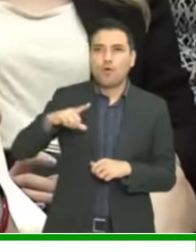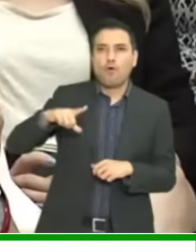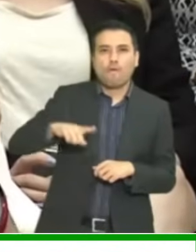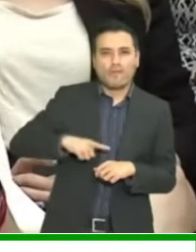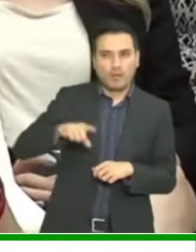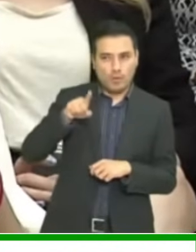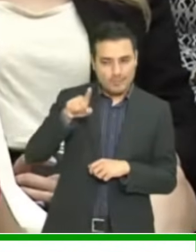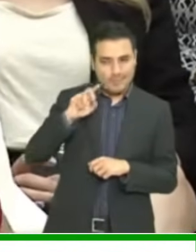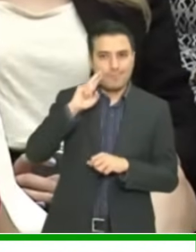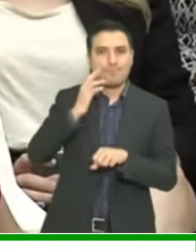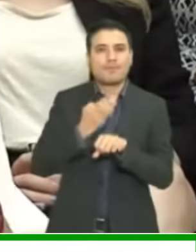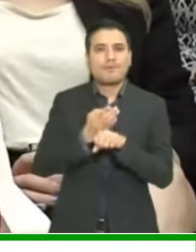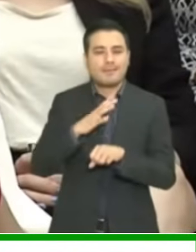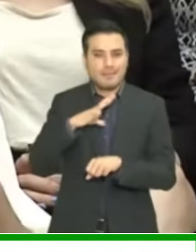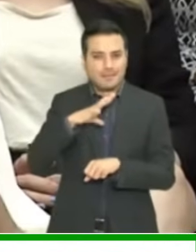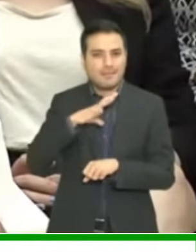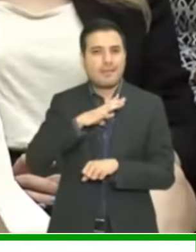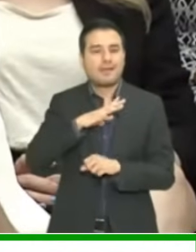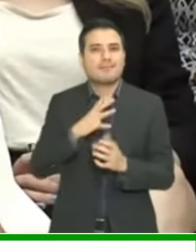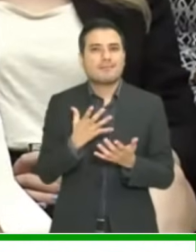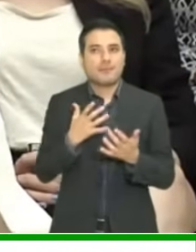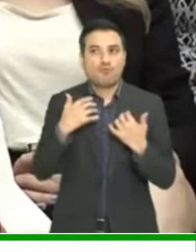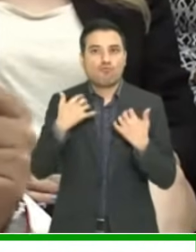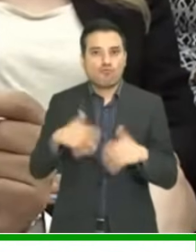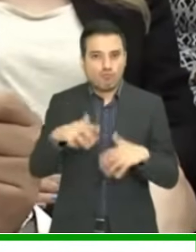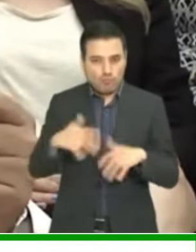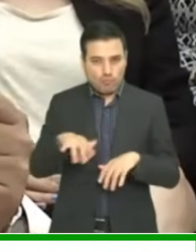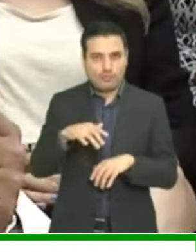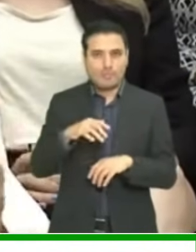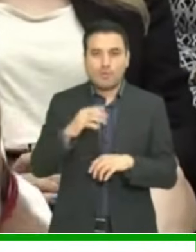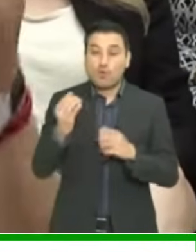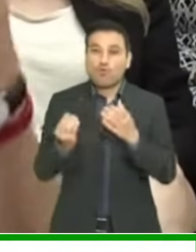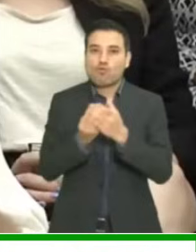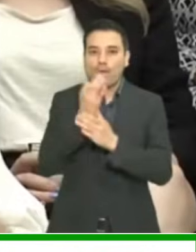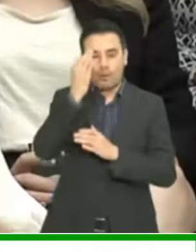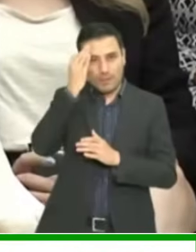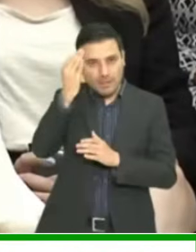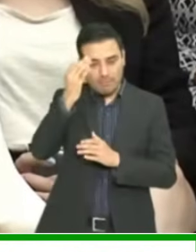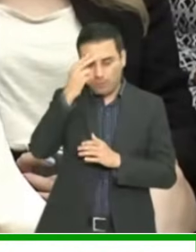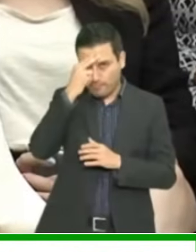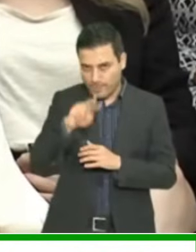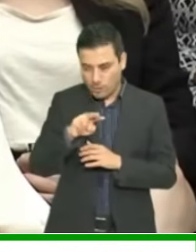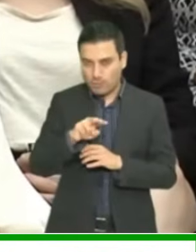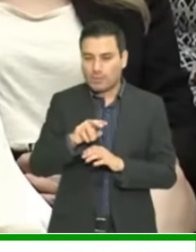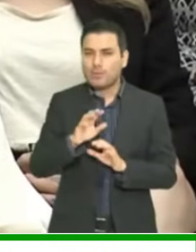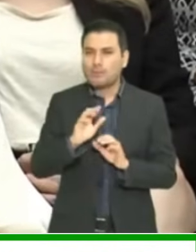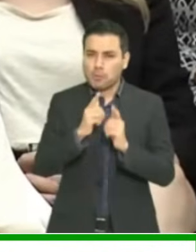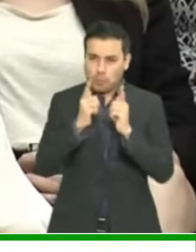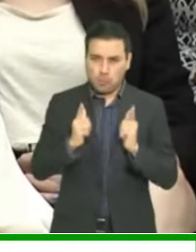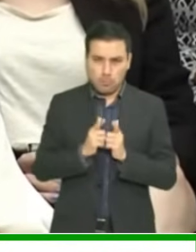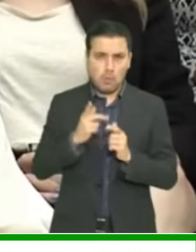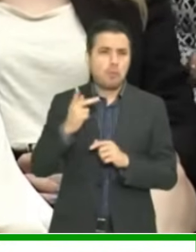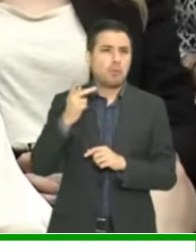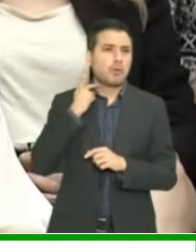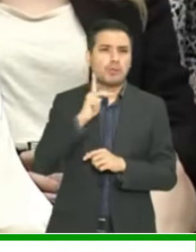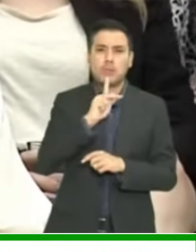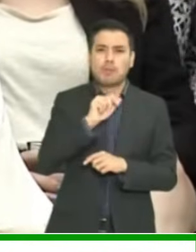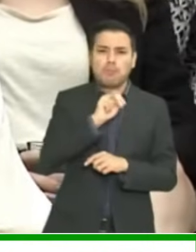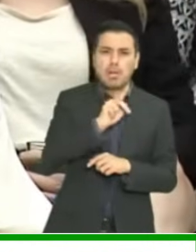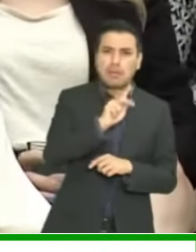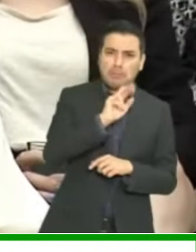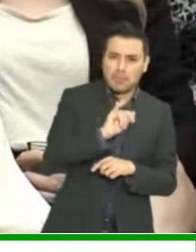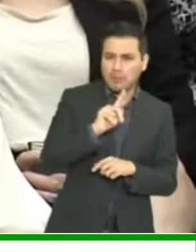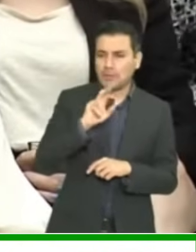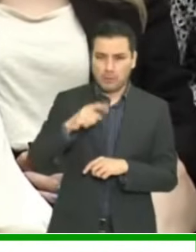esos términos implica una enorme responsabilidad en la construcción de una nueva etapa del país. Y también la oposición tiene que revisarse muy